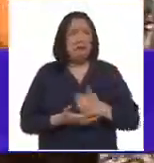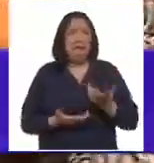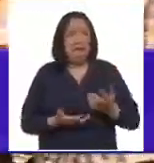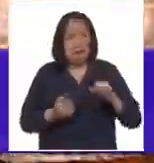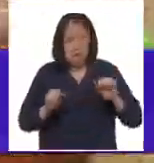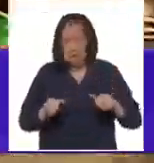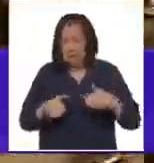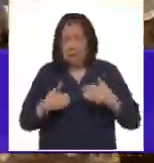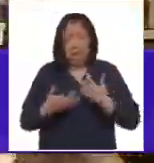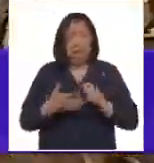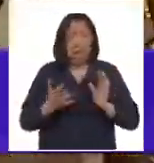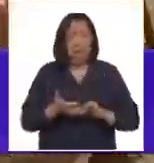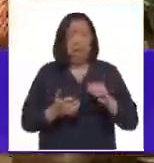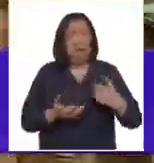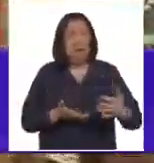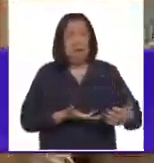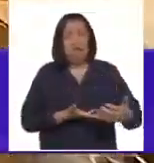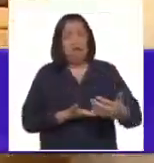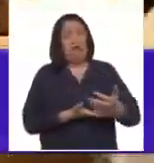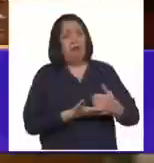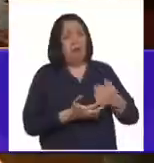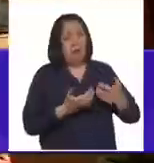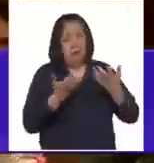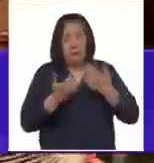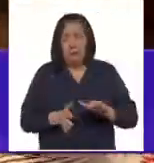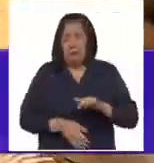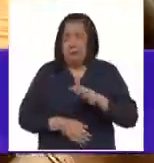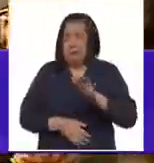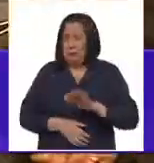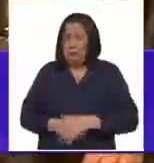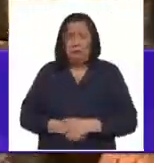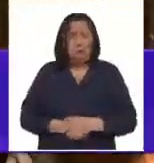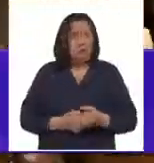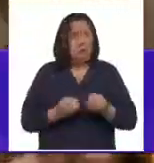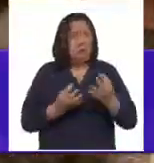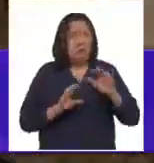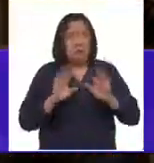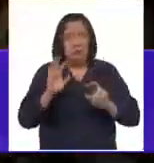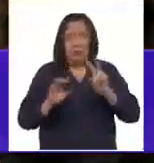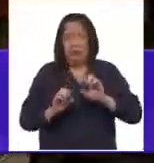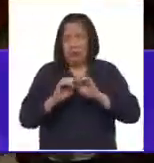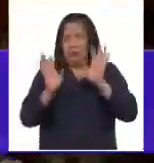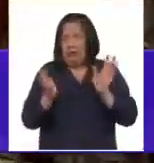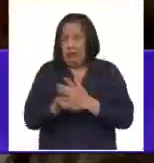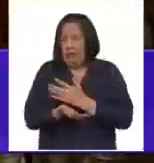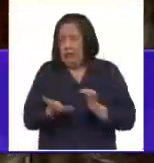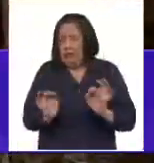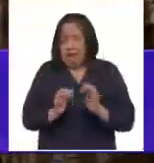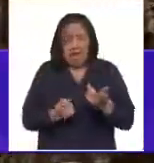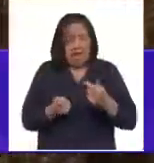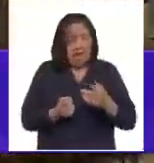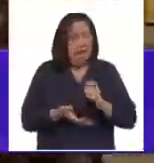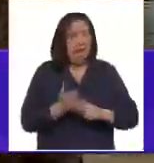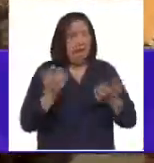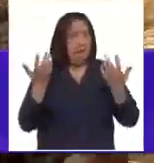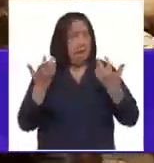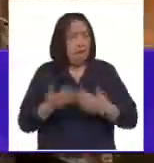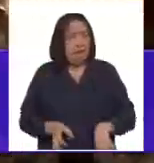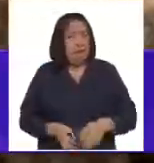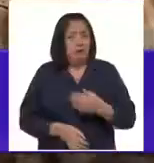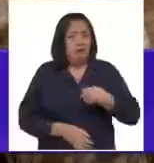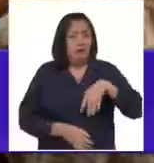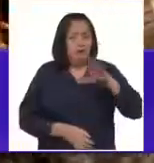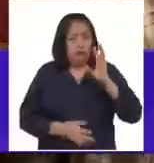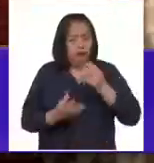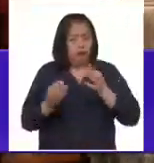poder, pues, recuperar todo lo que se ha perdido en un aproximado de 12 días, más o menos lo que nos han comentado, ¿no? Pérdidas millonarias,